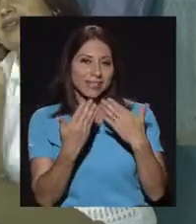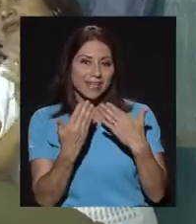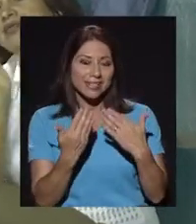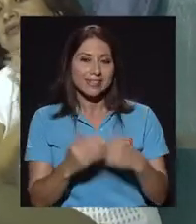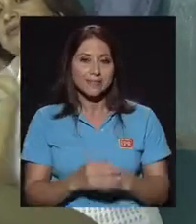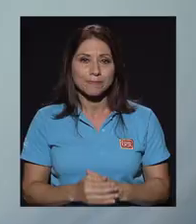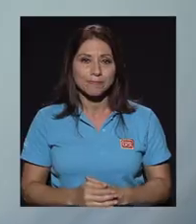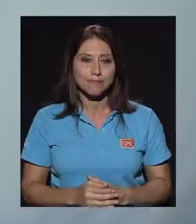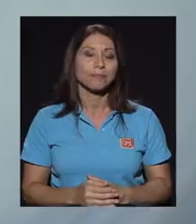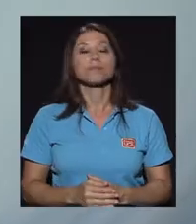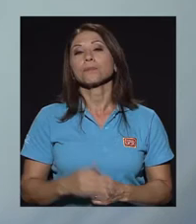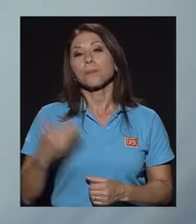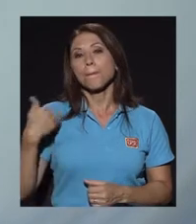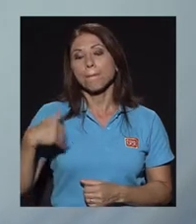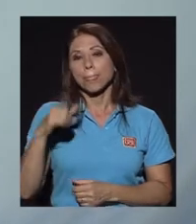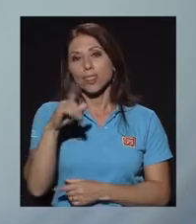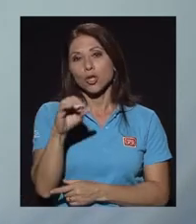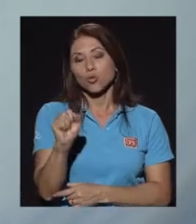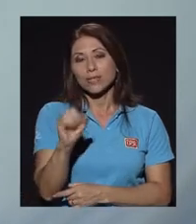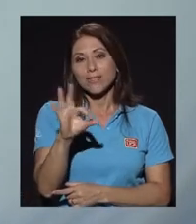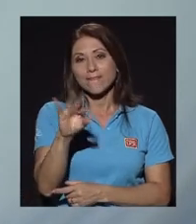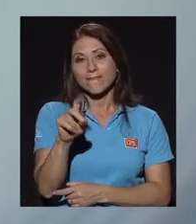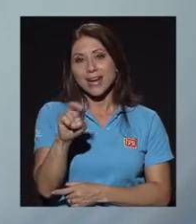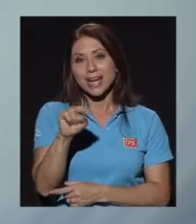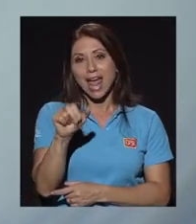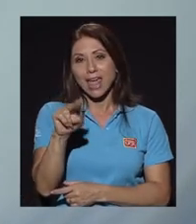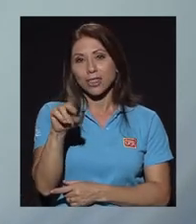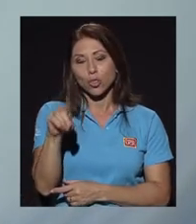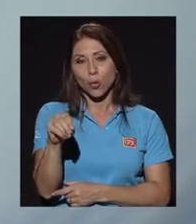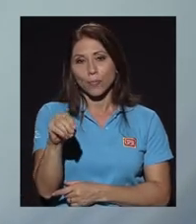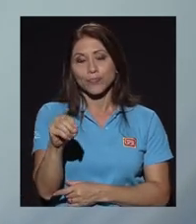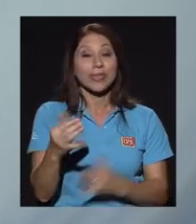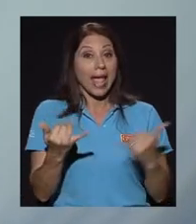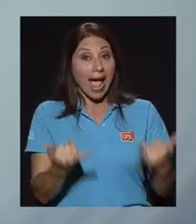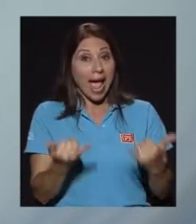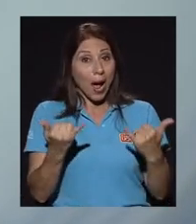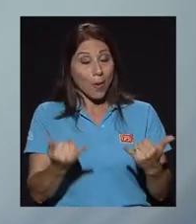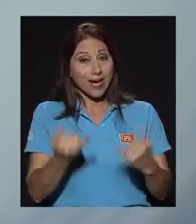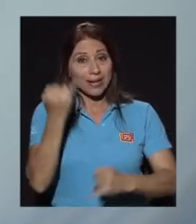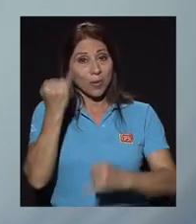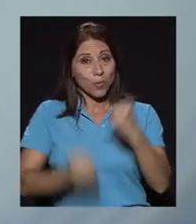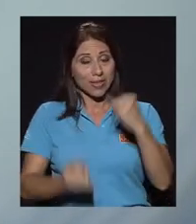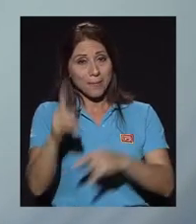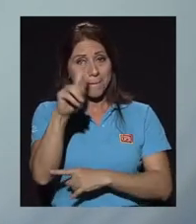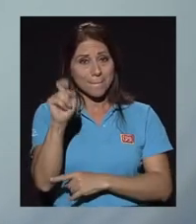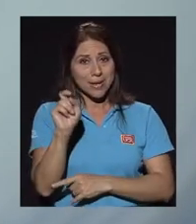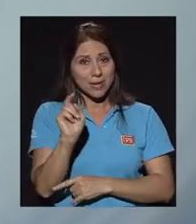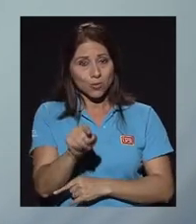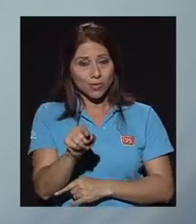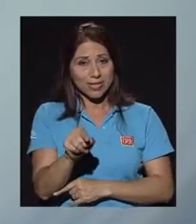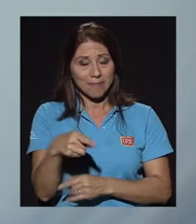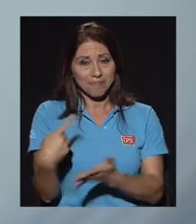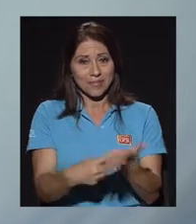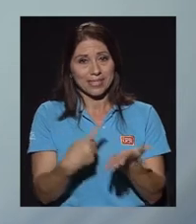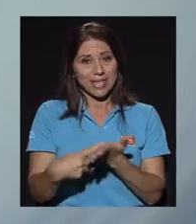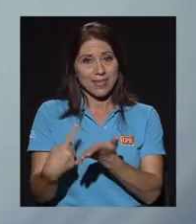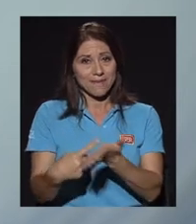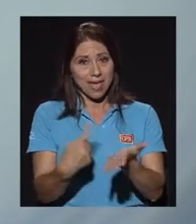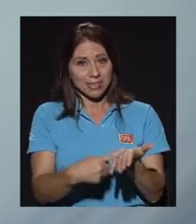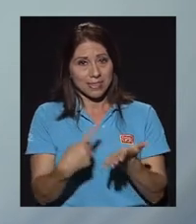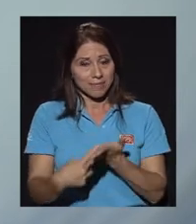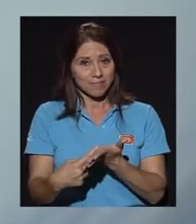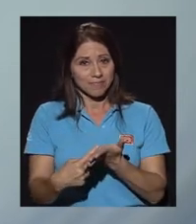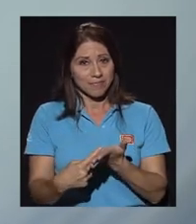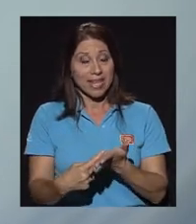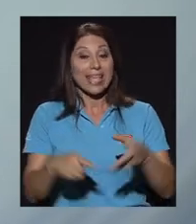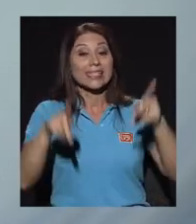Muchísimas gracias a don Luis Fernando. Ahora pasamos a la última pregunta de este debate, que